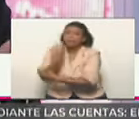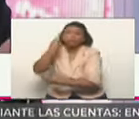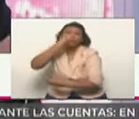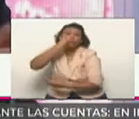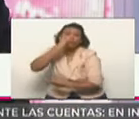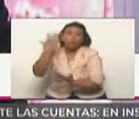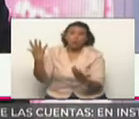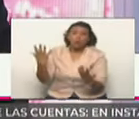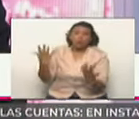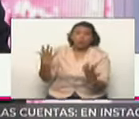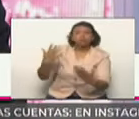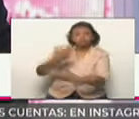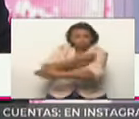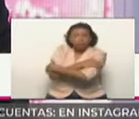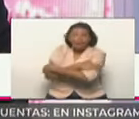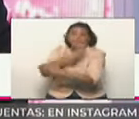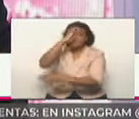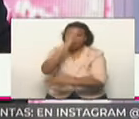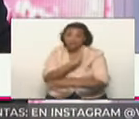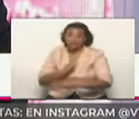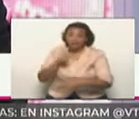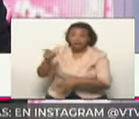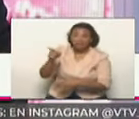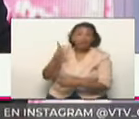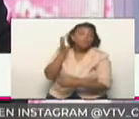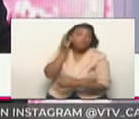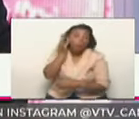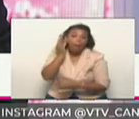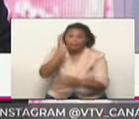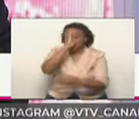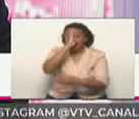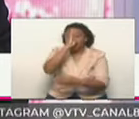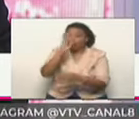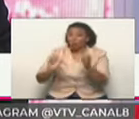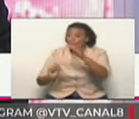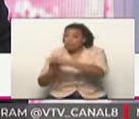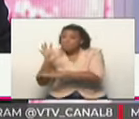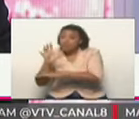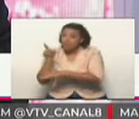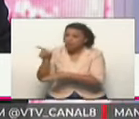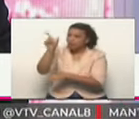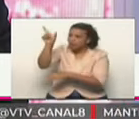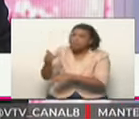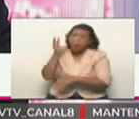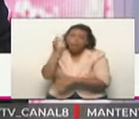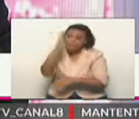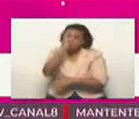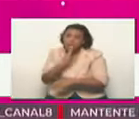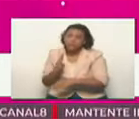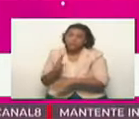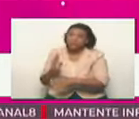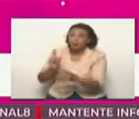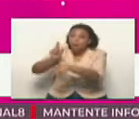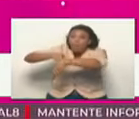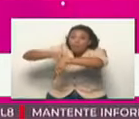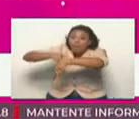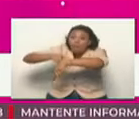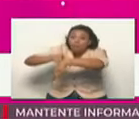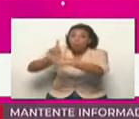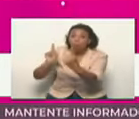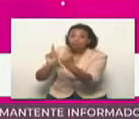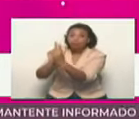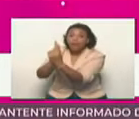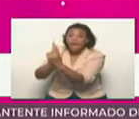Tenemos excelentes relaciones con la presidenta Dilma y con el Banco de los BRICS. Y en ese momento está